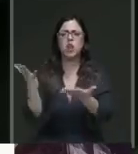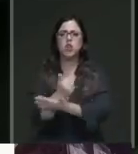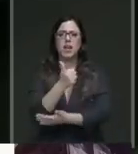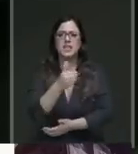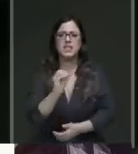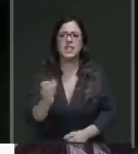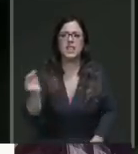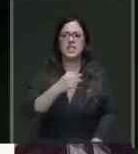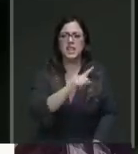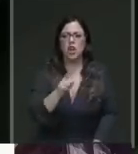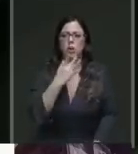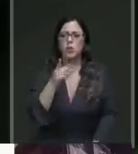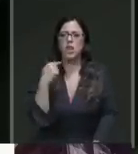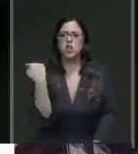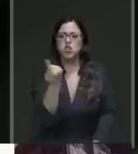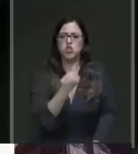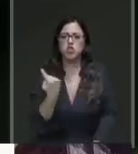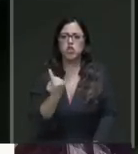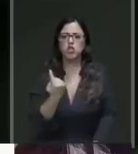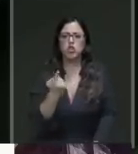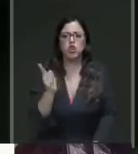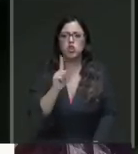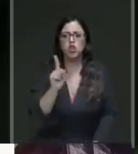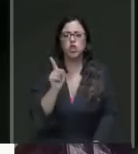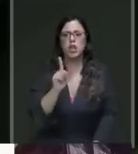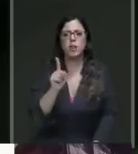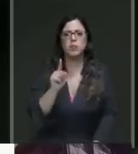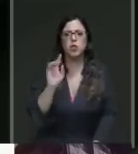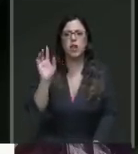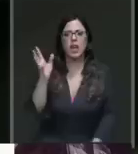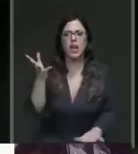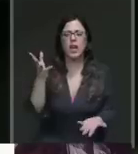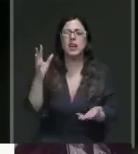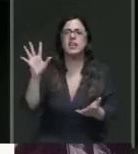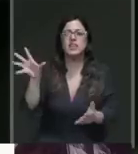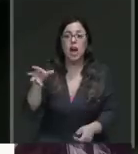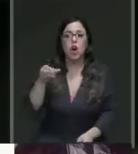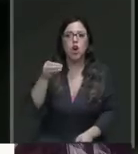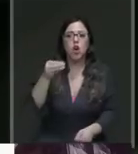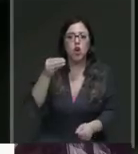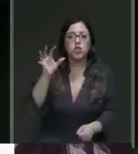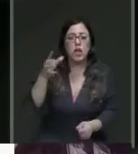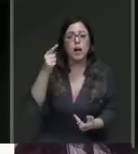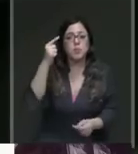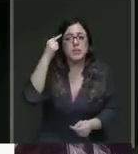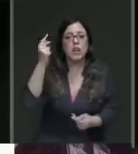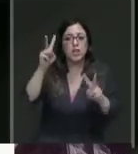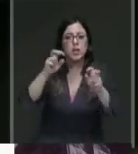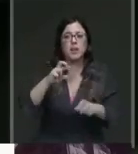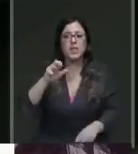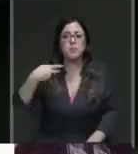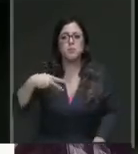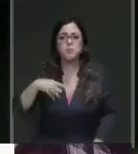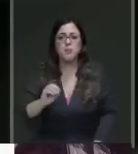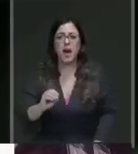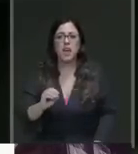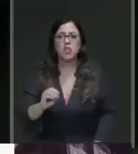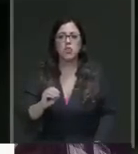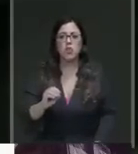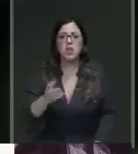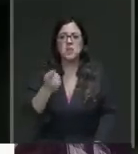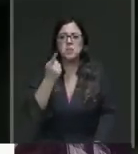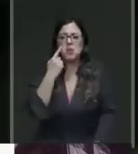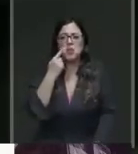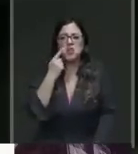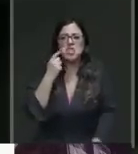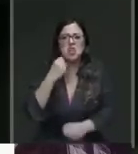que no porque nosotros no estamos considerados en el paño. Y por ser conocido desde tantos años, qué sé yo, nos